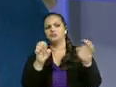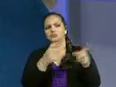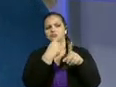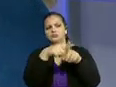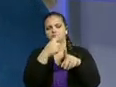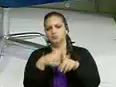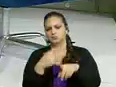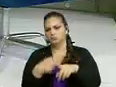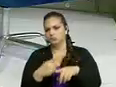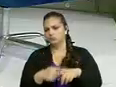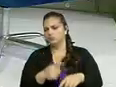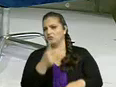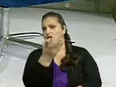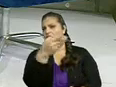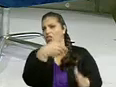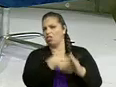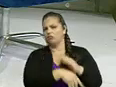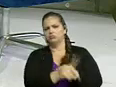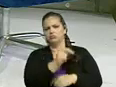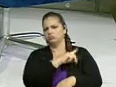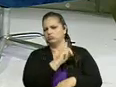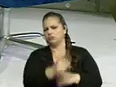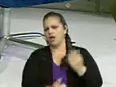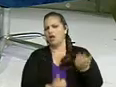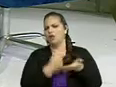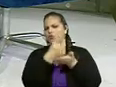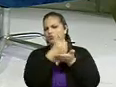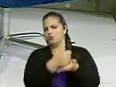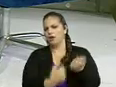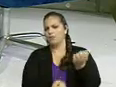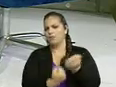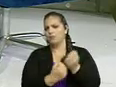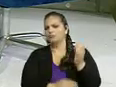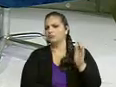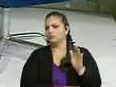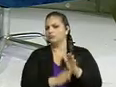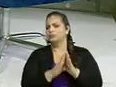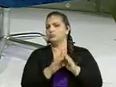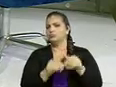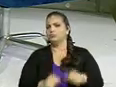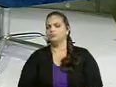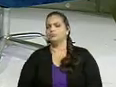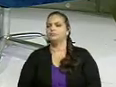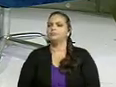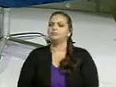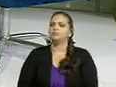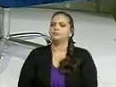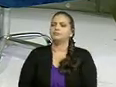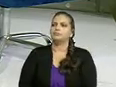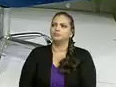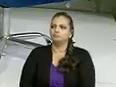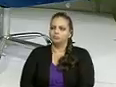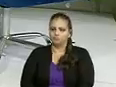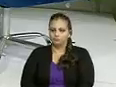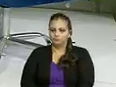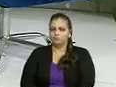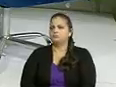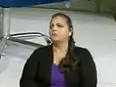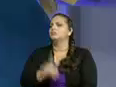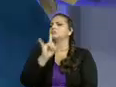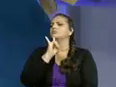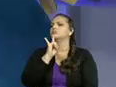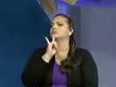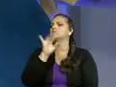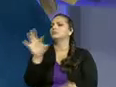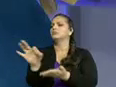a nivel mundial. ¿Algún condicionamiento en particular por parte de Estados Unidos para poder concretar ese acuerdo? Mire, condicionamientos no existen.